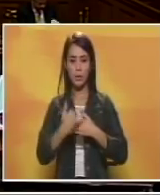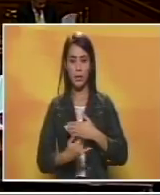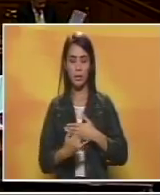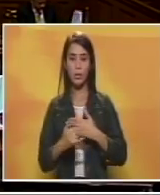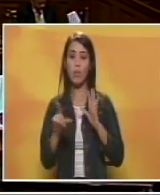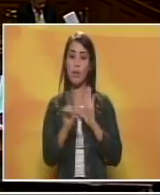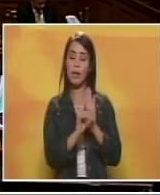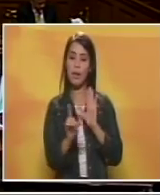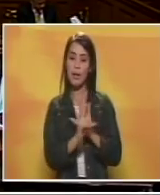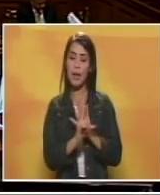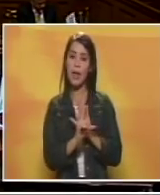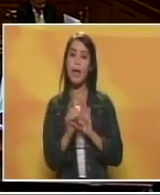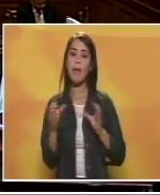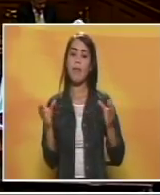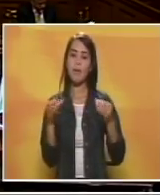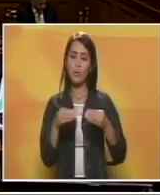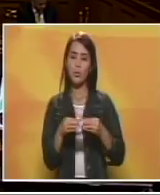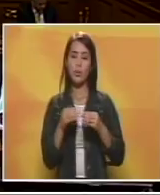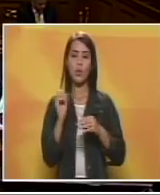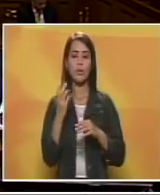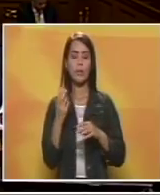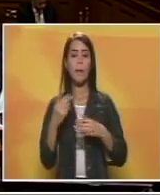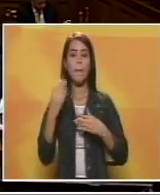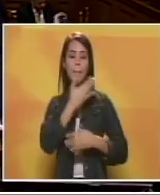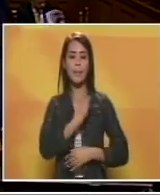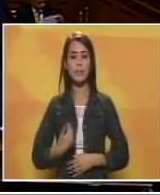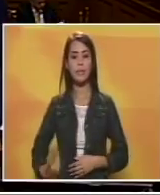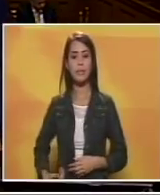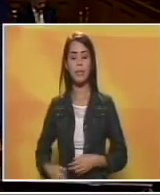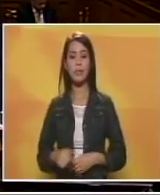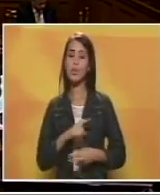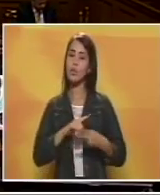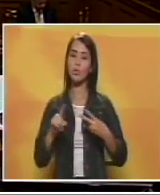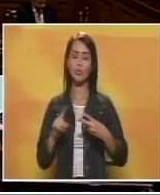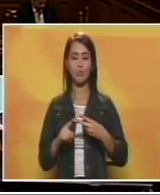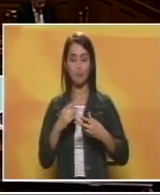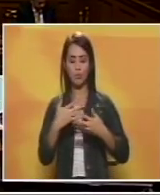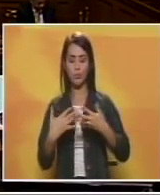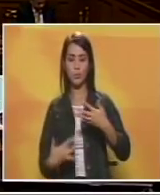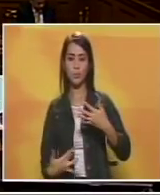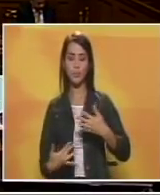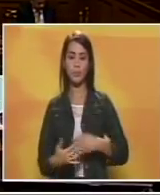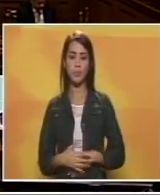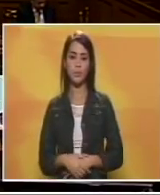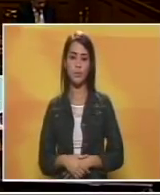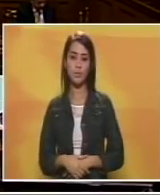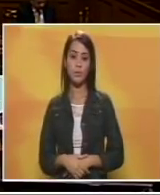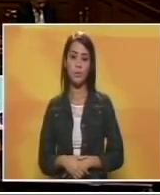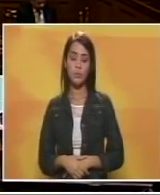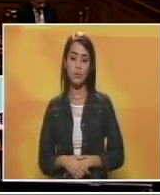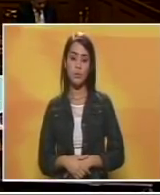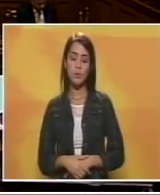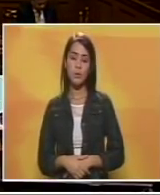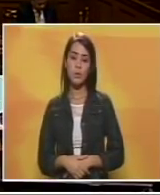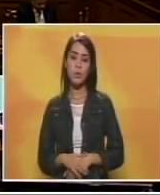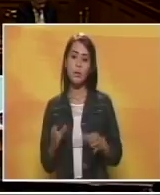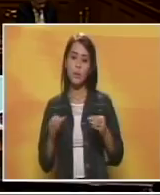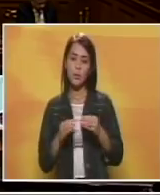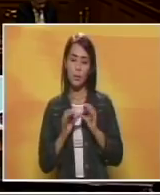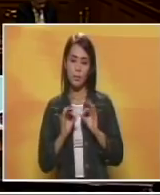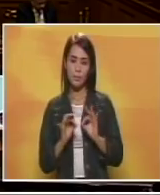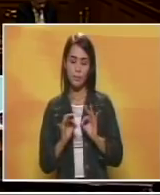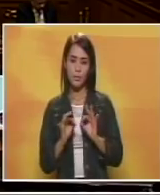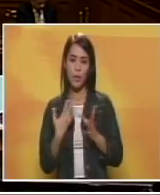calabozos policiales, primera discusión del proyecto de ley de semillas y también se va a estar aquí considerando en la Cámara la